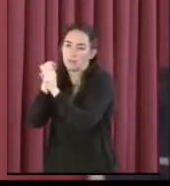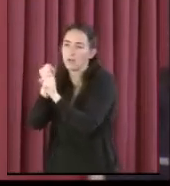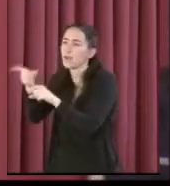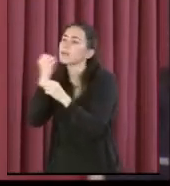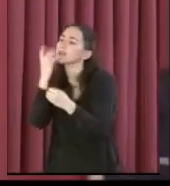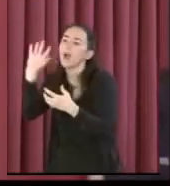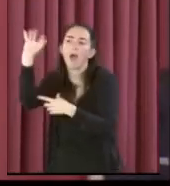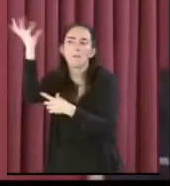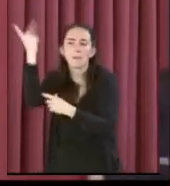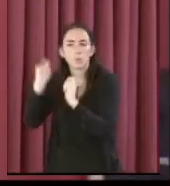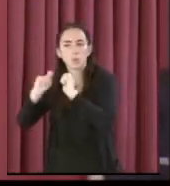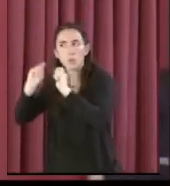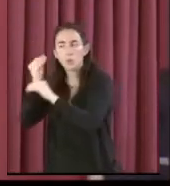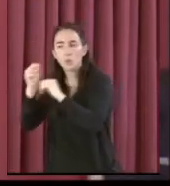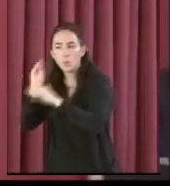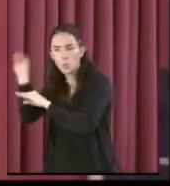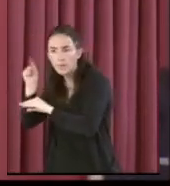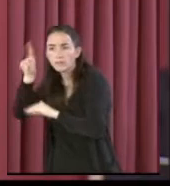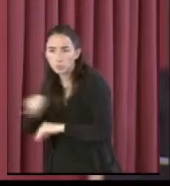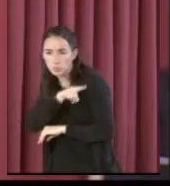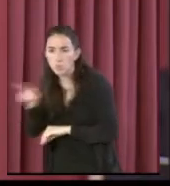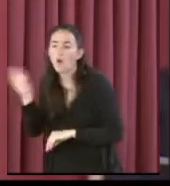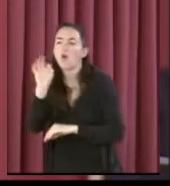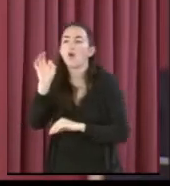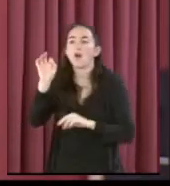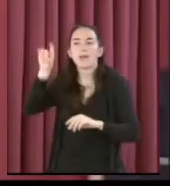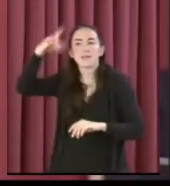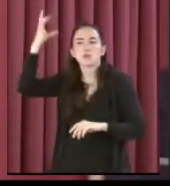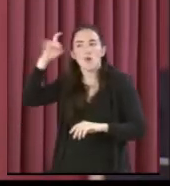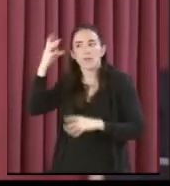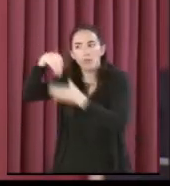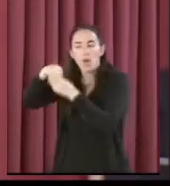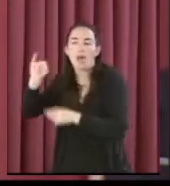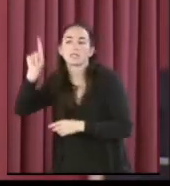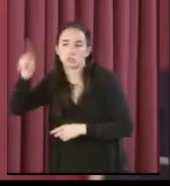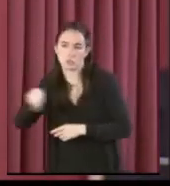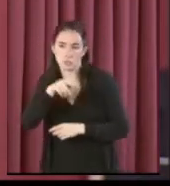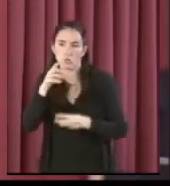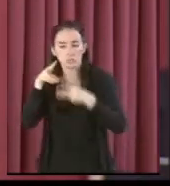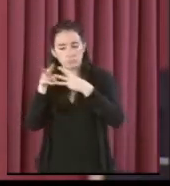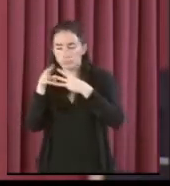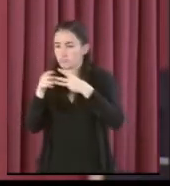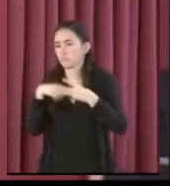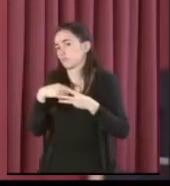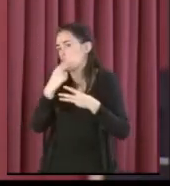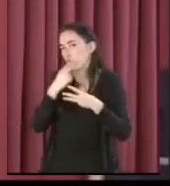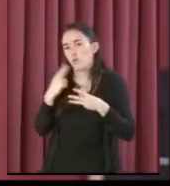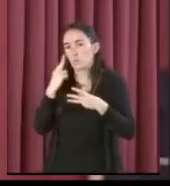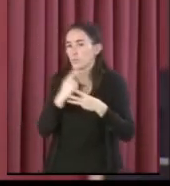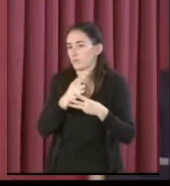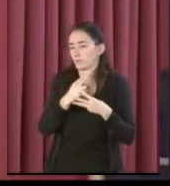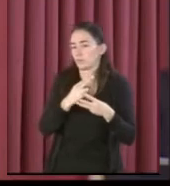medio ambiente o su apuesta por la innovación. Tres ejes en los que estamos comprometidos. Todo ello,